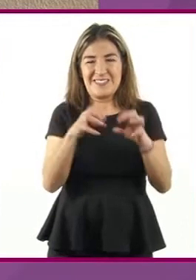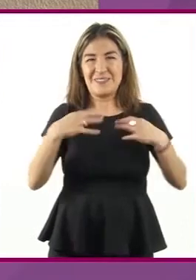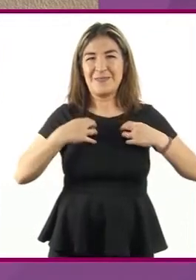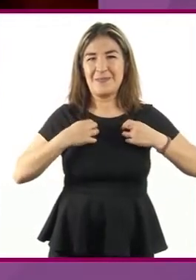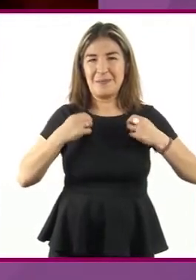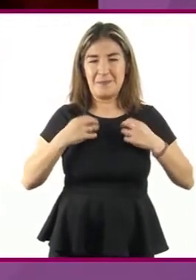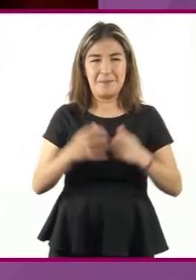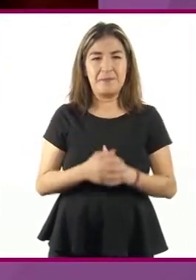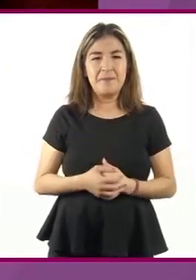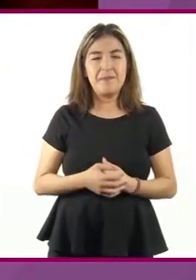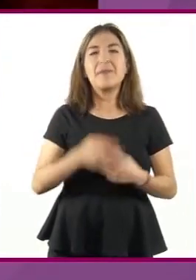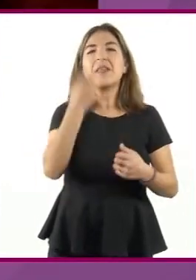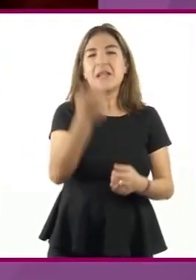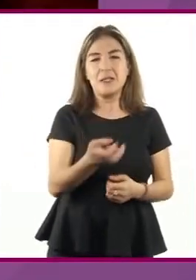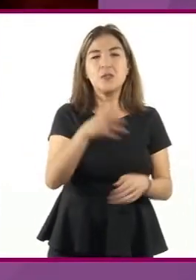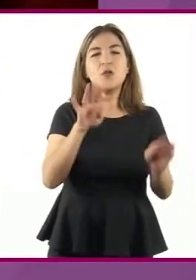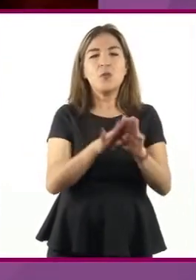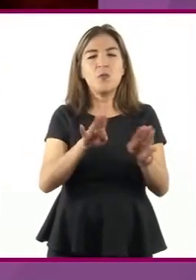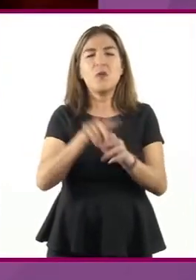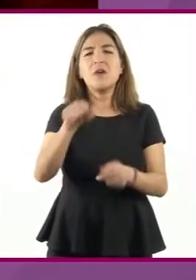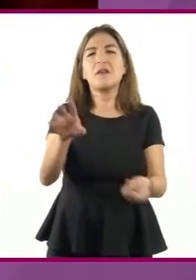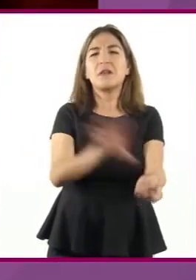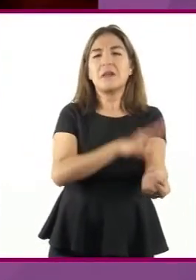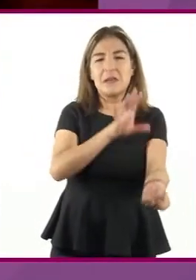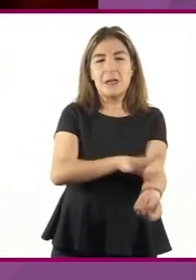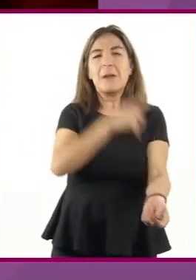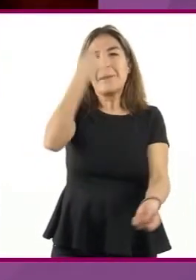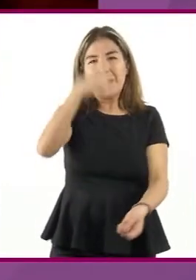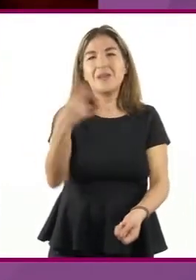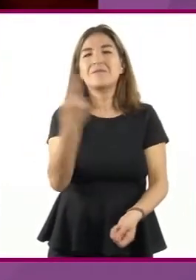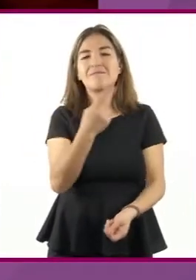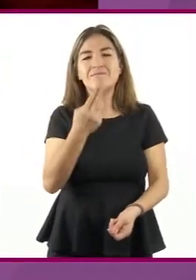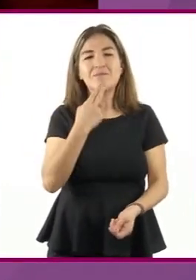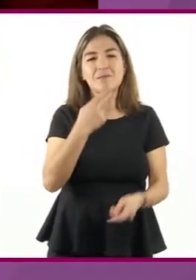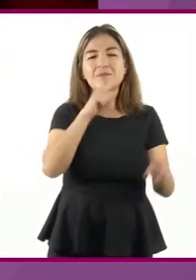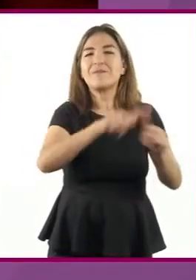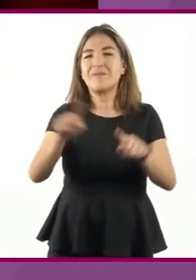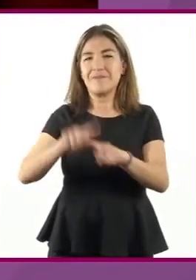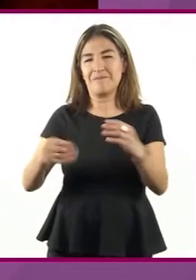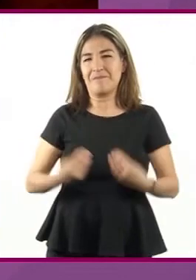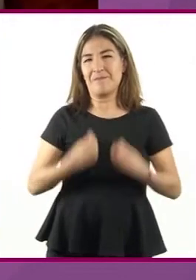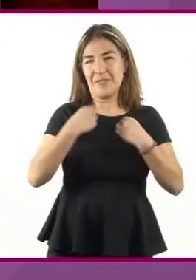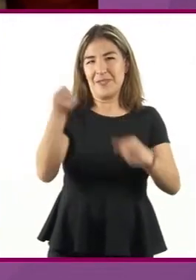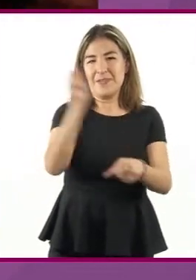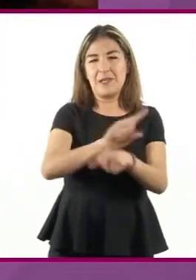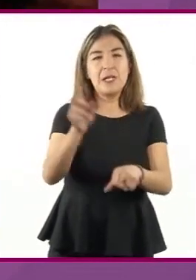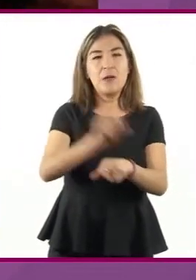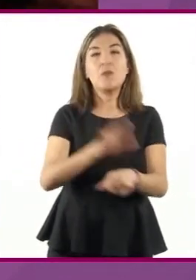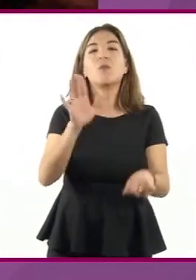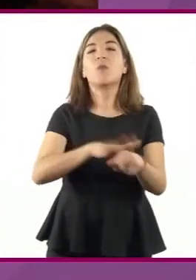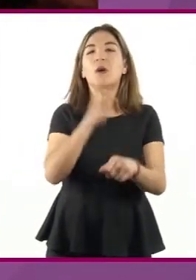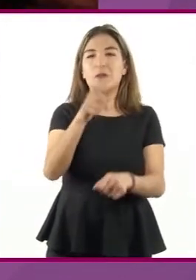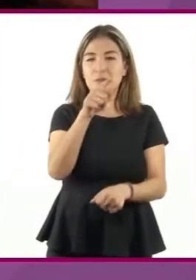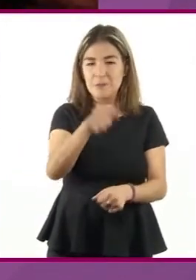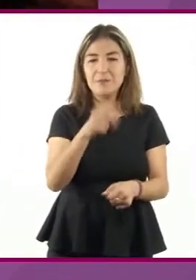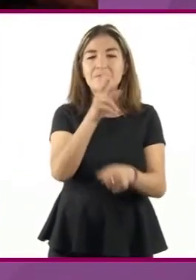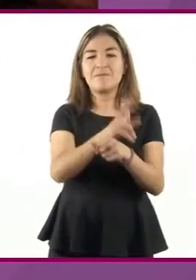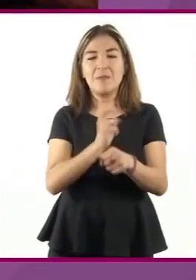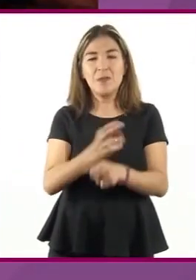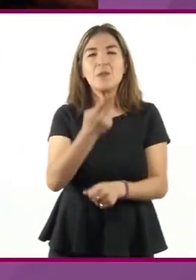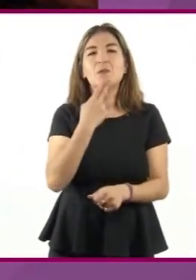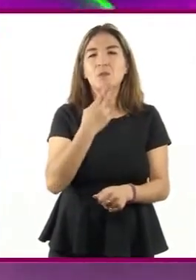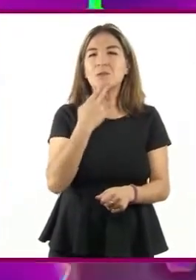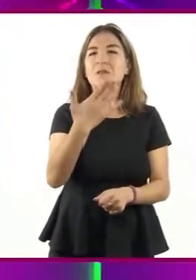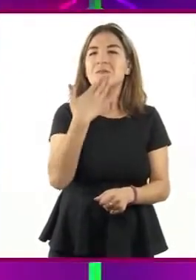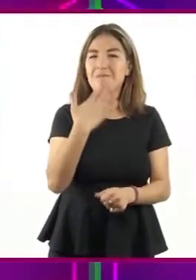ropa. Sin duda, la energía sirve para satisfacer diversas necesidades de nuestra vida cotidiana. Por eso te invito a utilizarla de la mejor